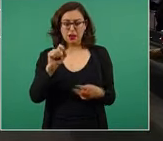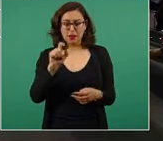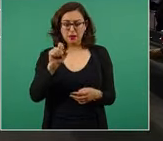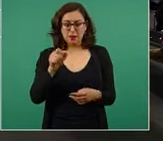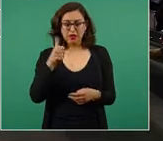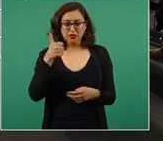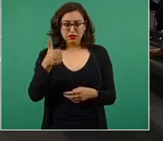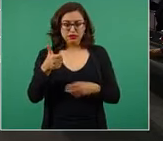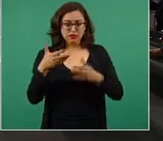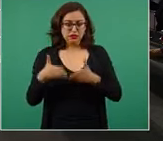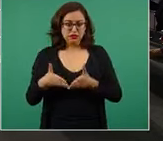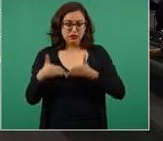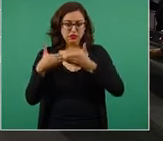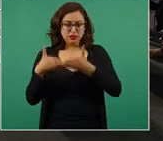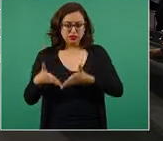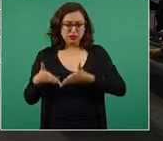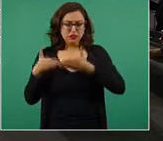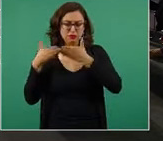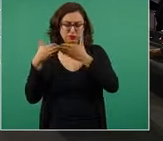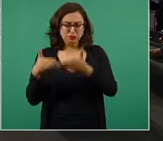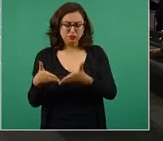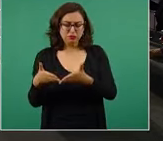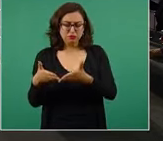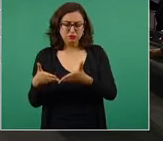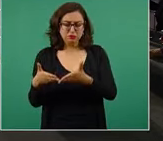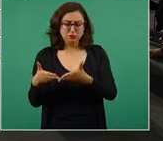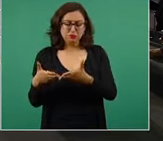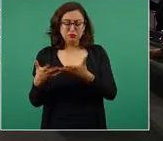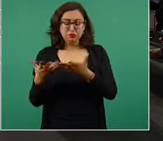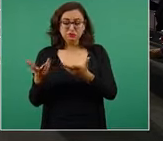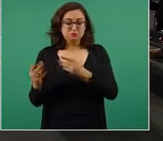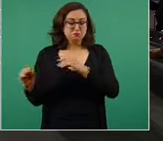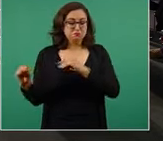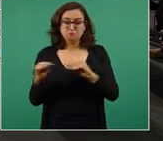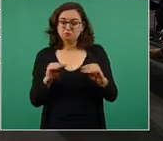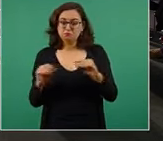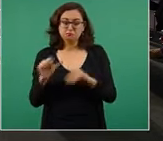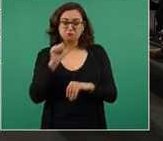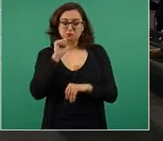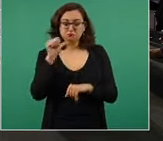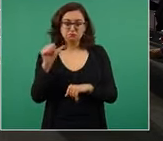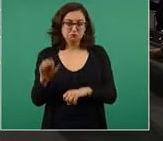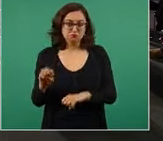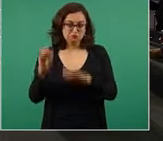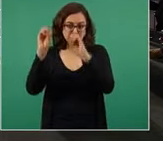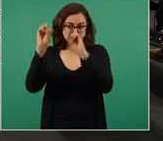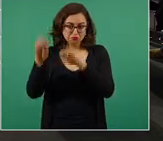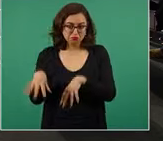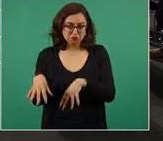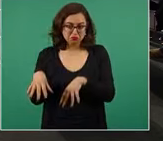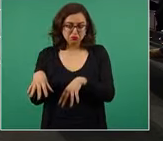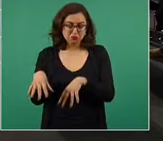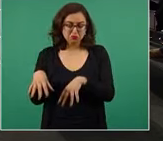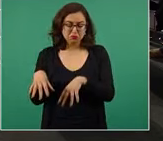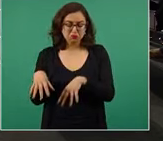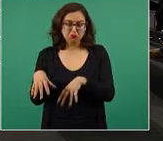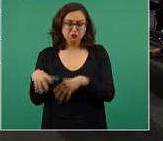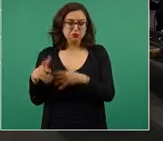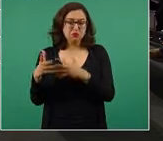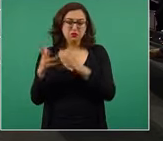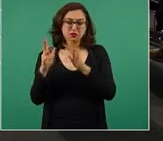presidente, que están, entre comillas, amarrados, abandonados, se están